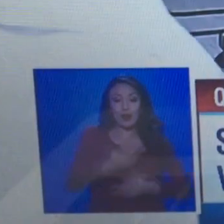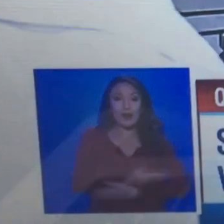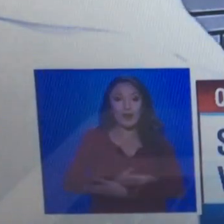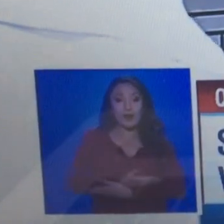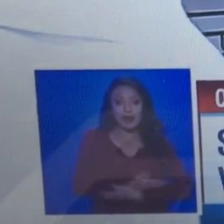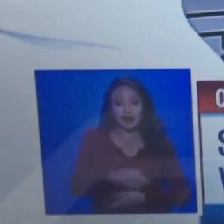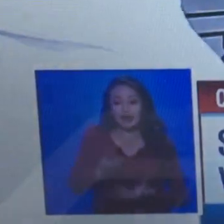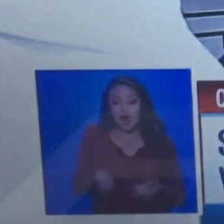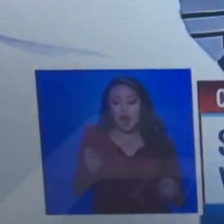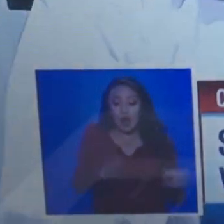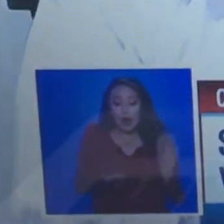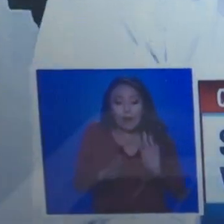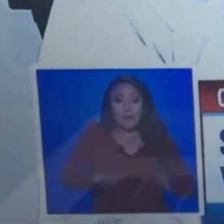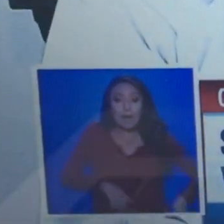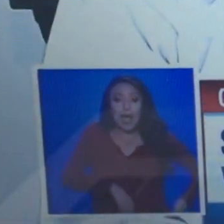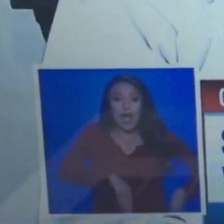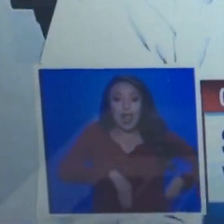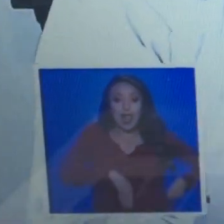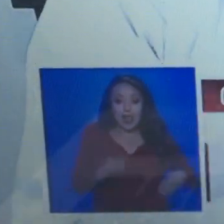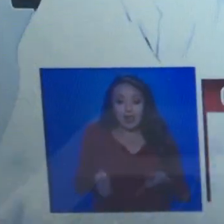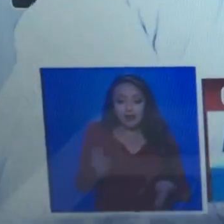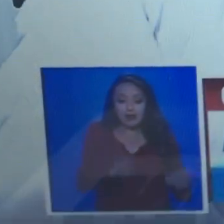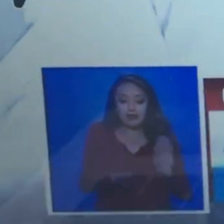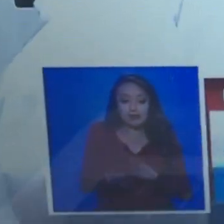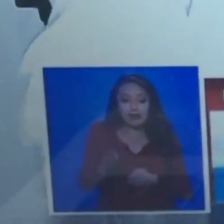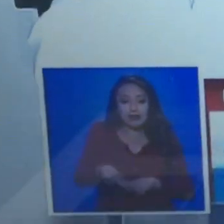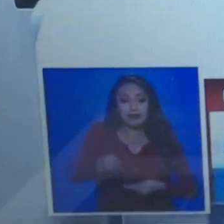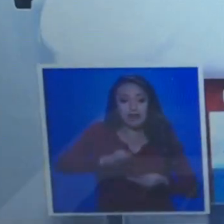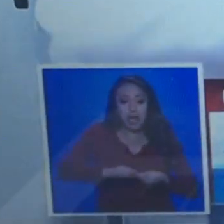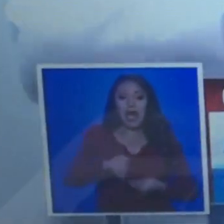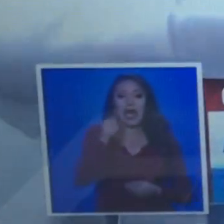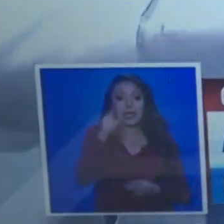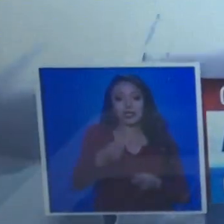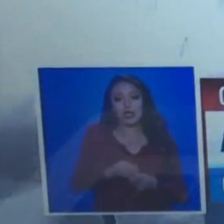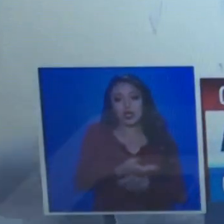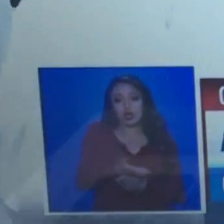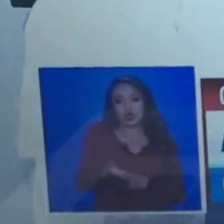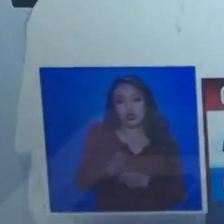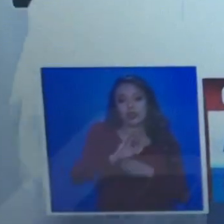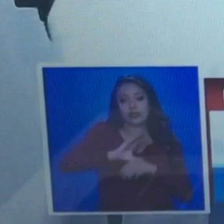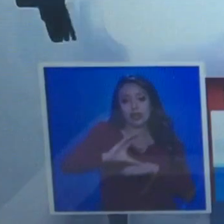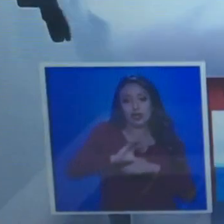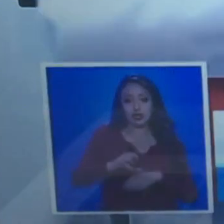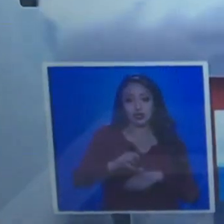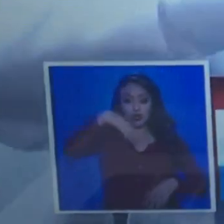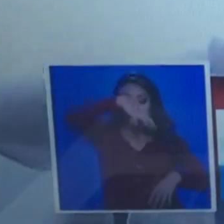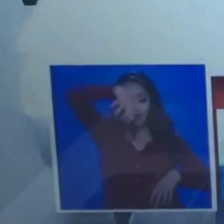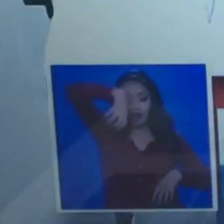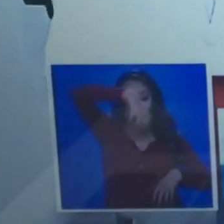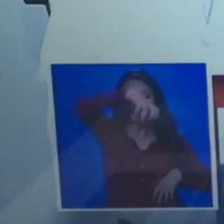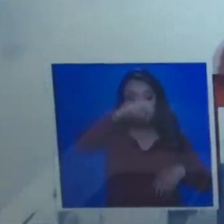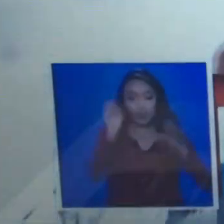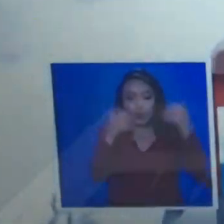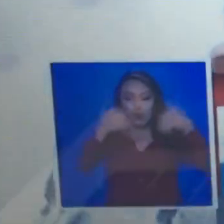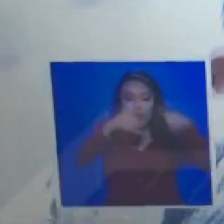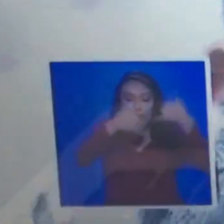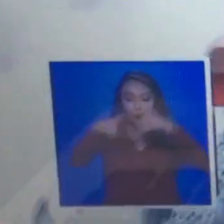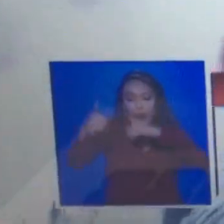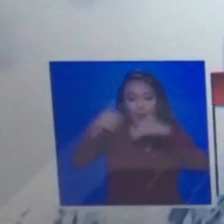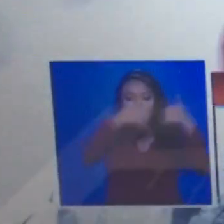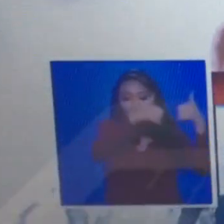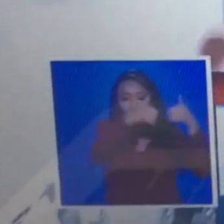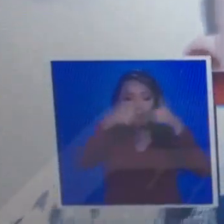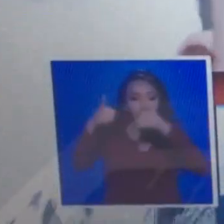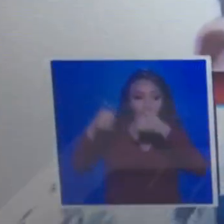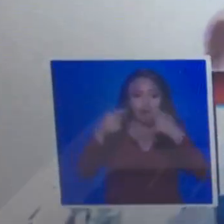están cambiando de pañal o lo están vistiendo, los papás juegan con objetos alrededor del rostro del bebé para mirar